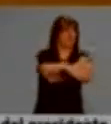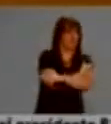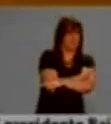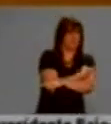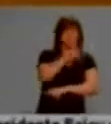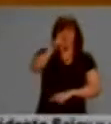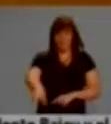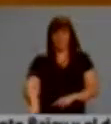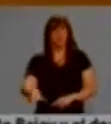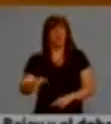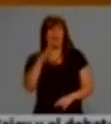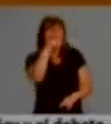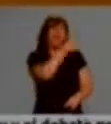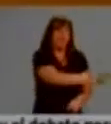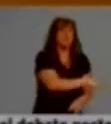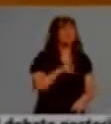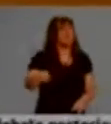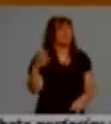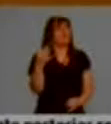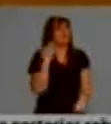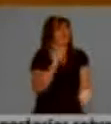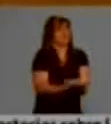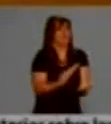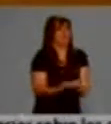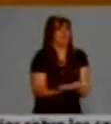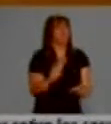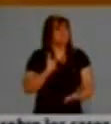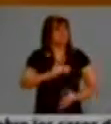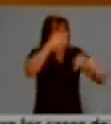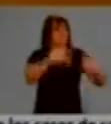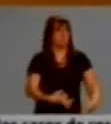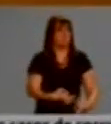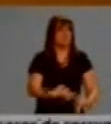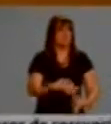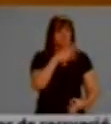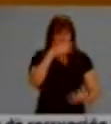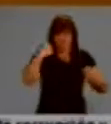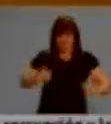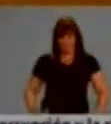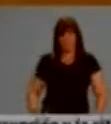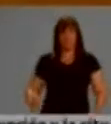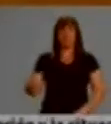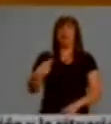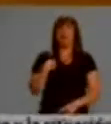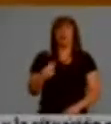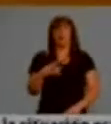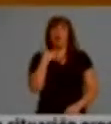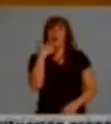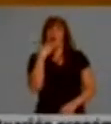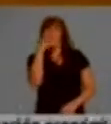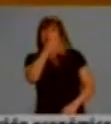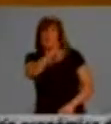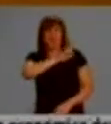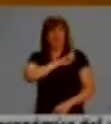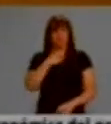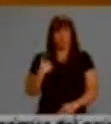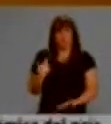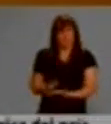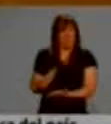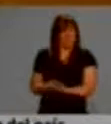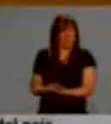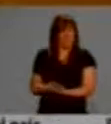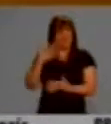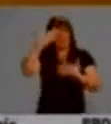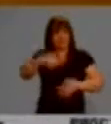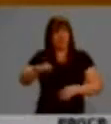quienes acusan los que deben probar sus afirmaciones. El acusado no tiene que demostrar su inocencia. A él se